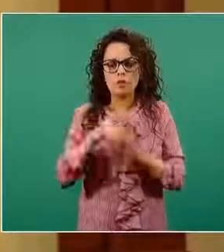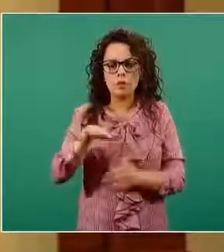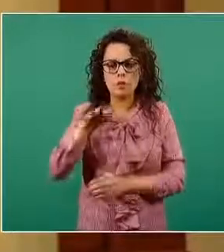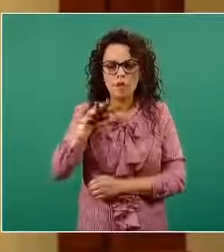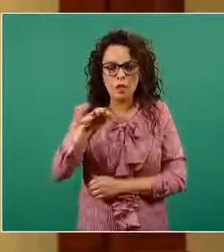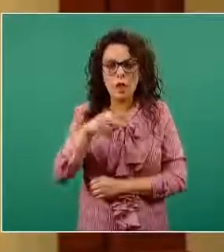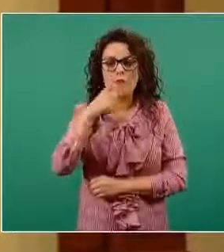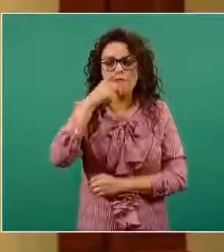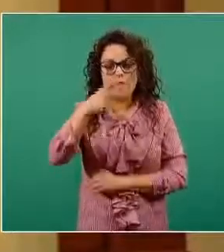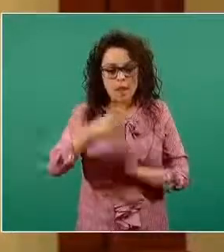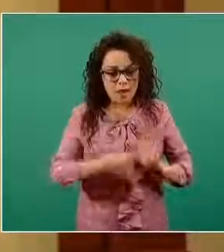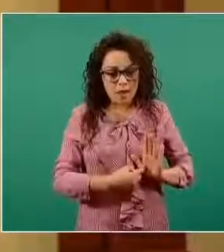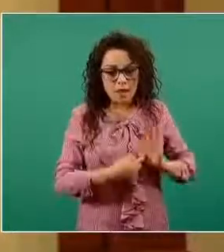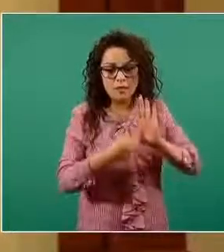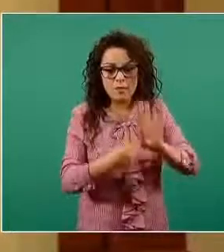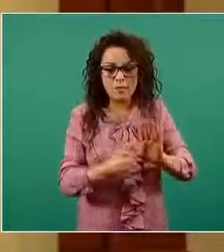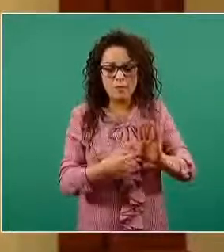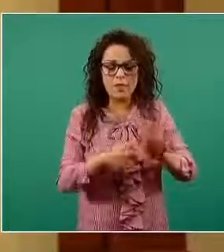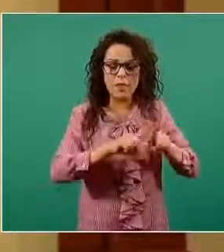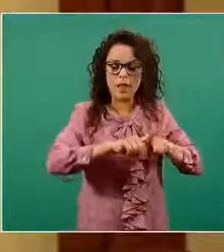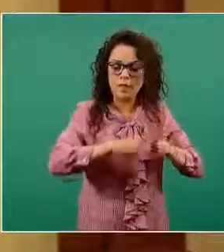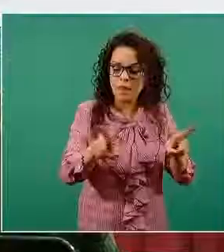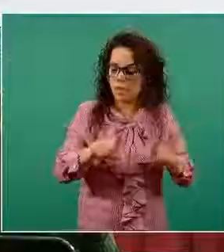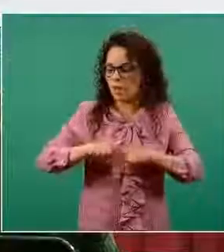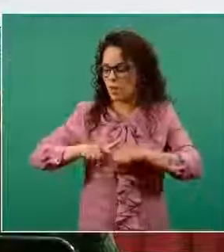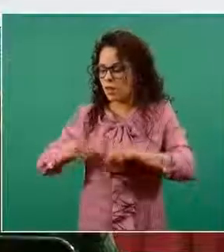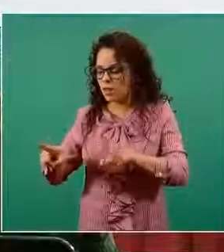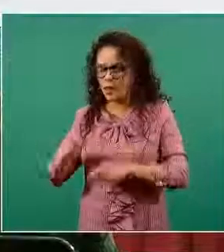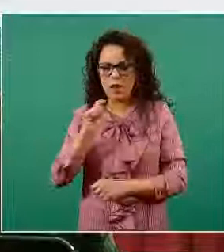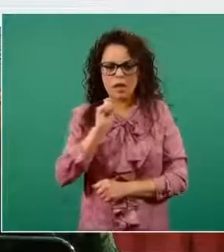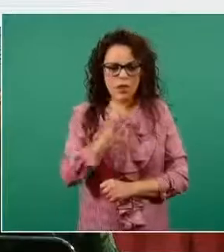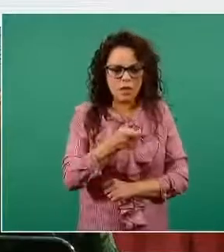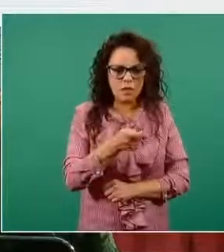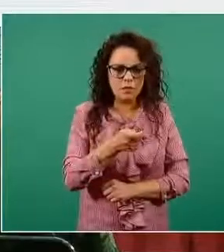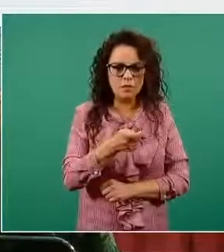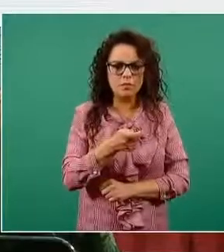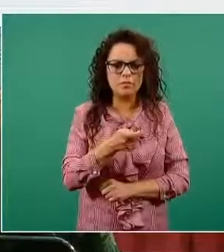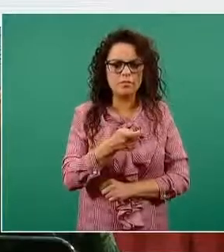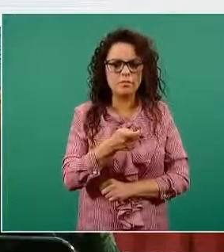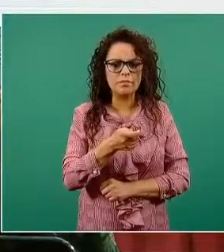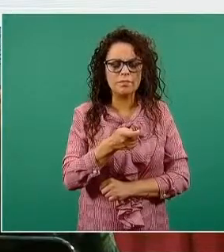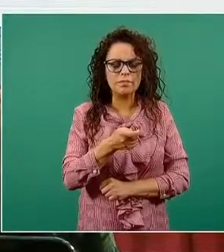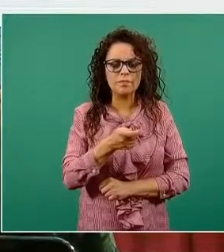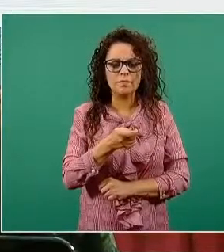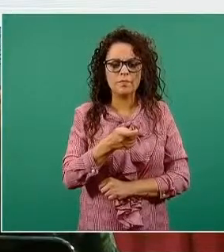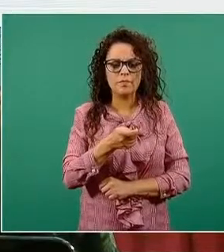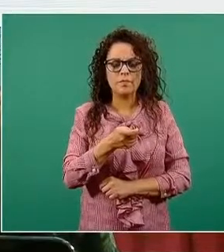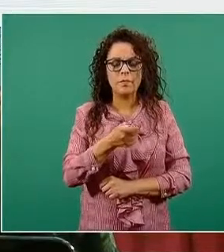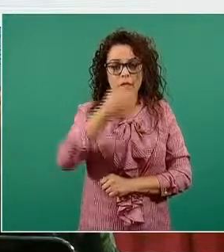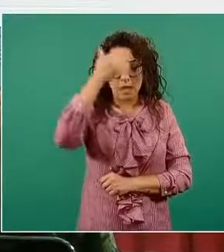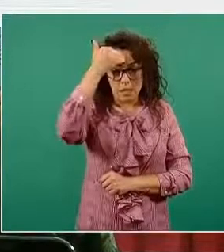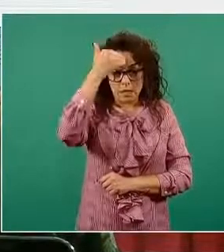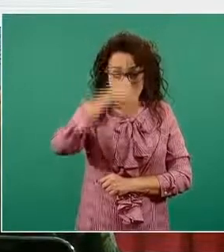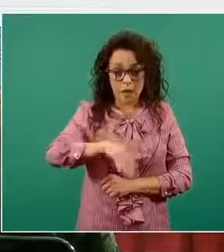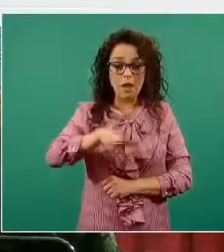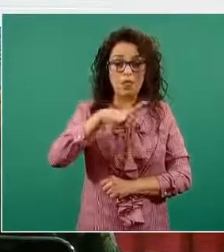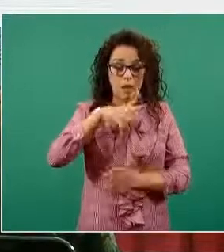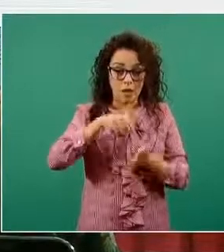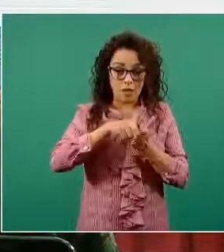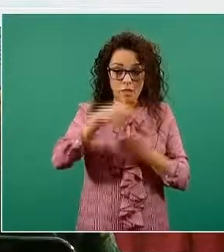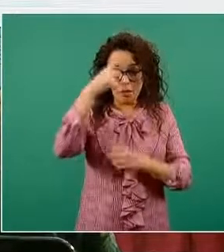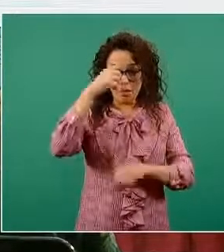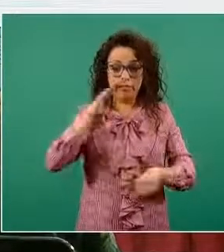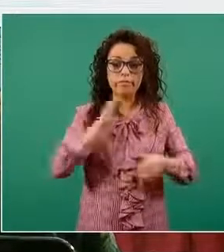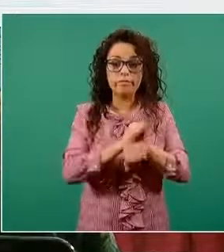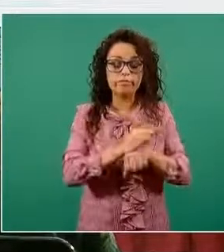establece cuáles son las diferencias entre la noción del derecho de protección de la salud